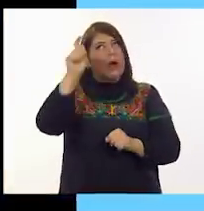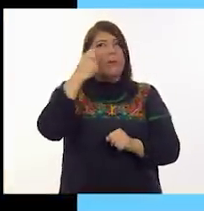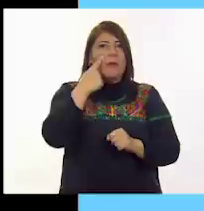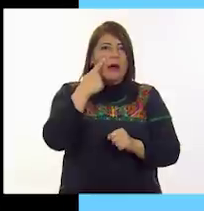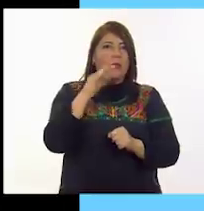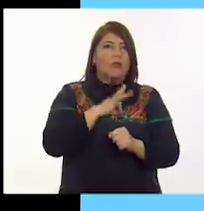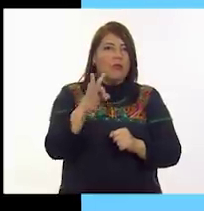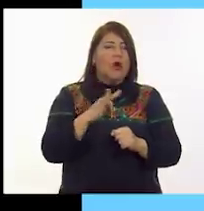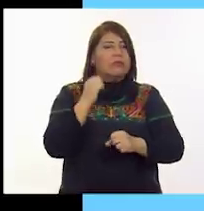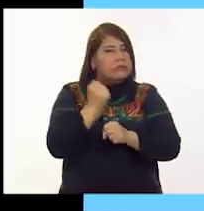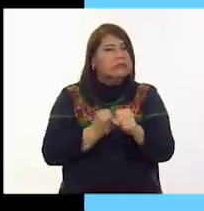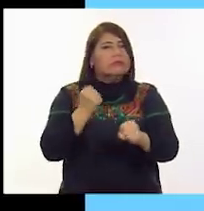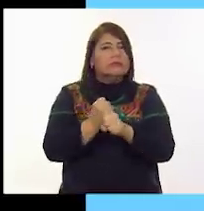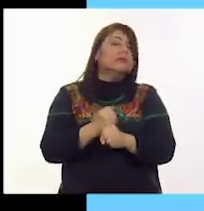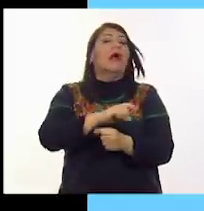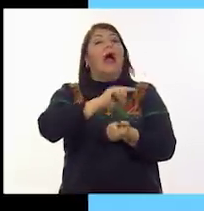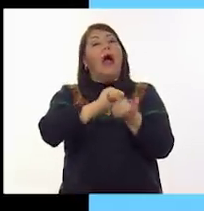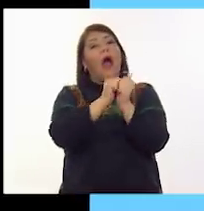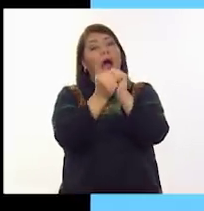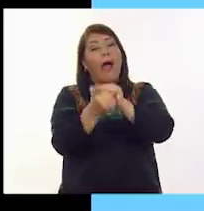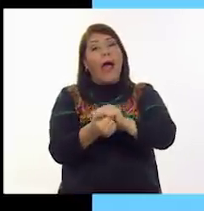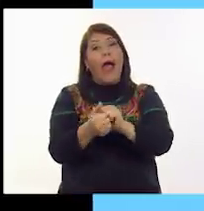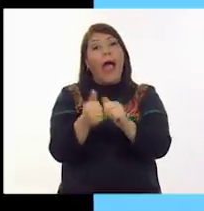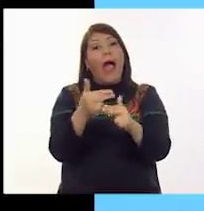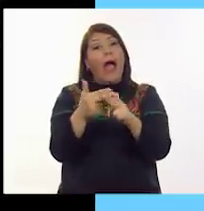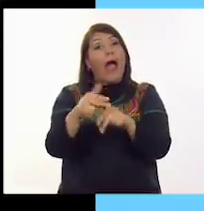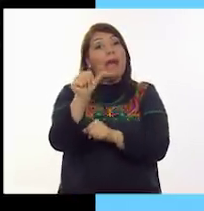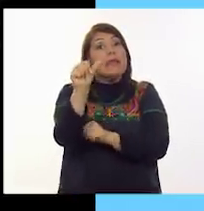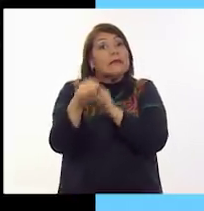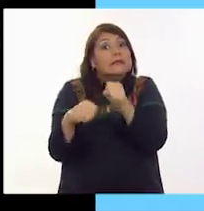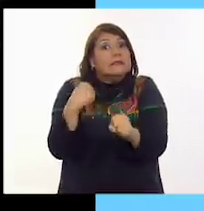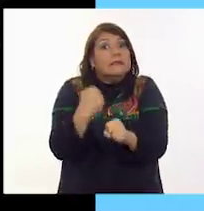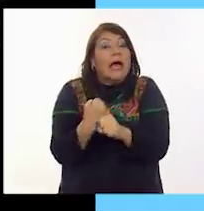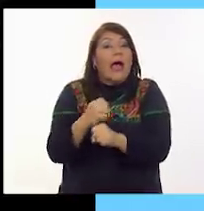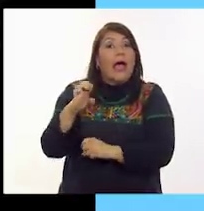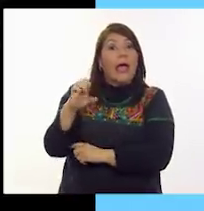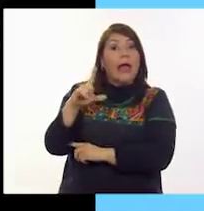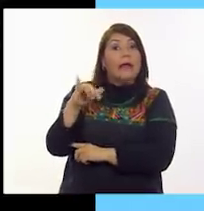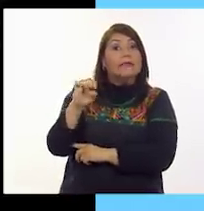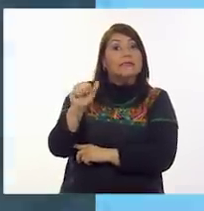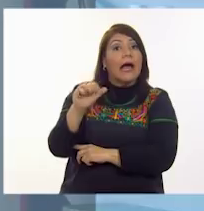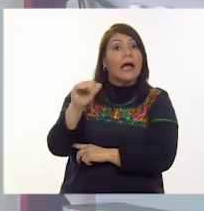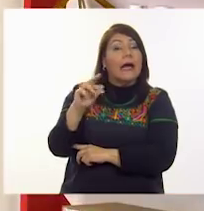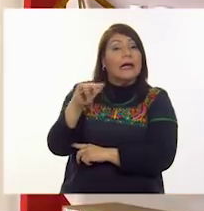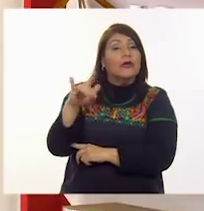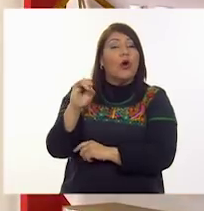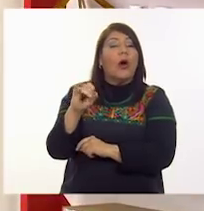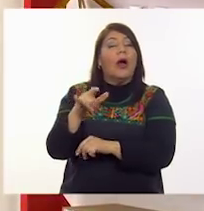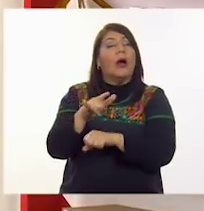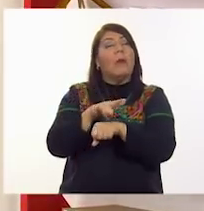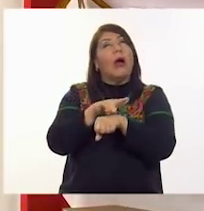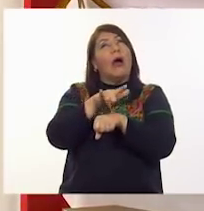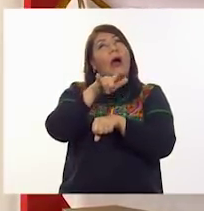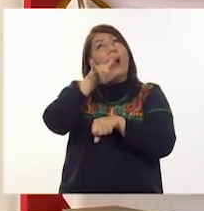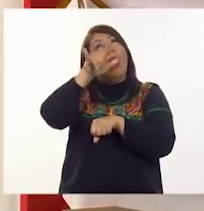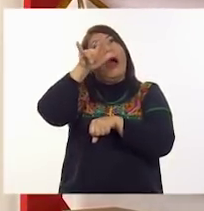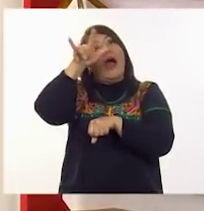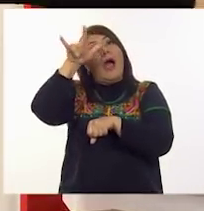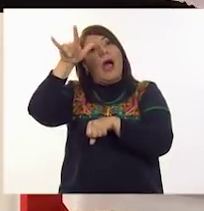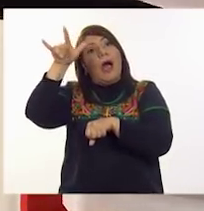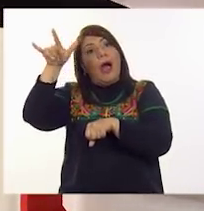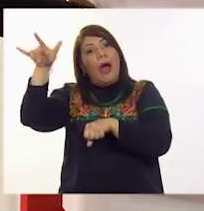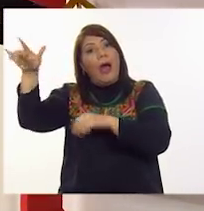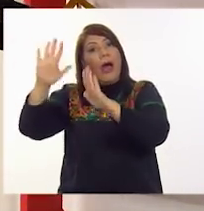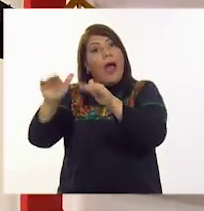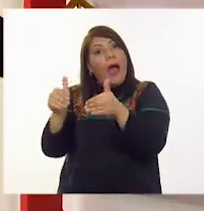Y así, a los 16 años, Elisa Carrillo voló en un avión hasta la ciudad